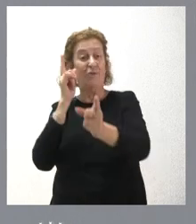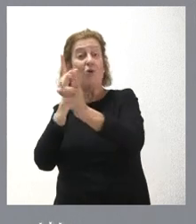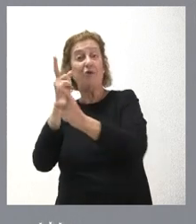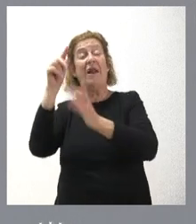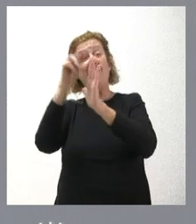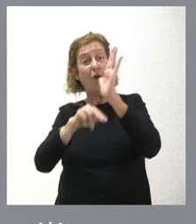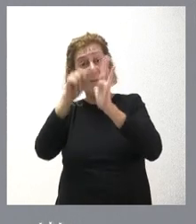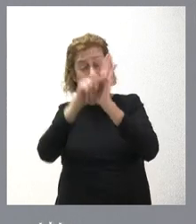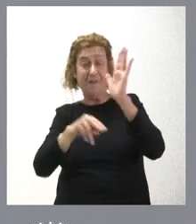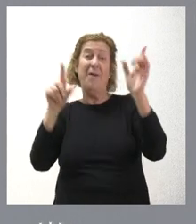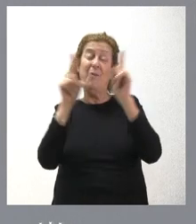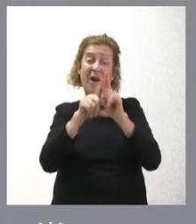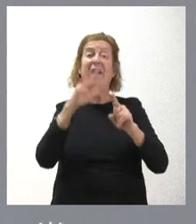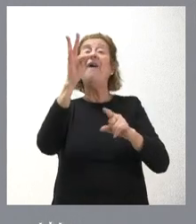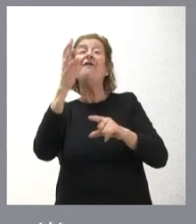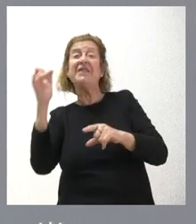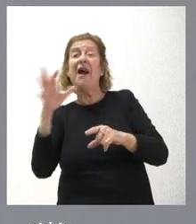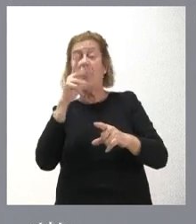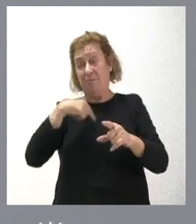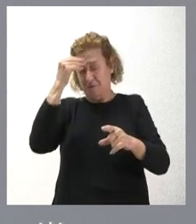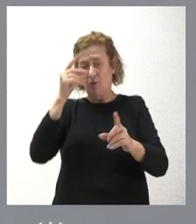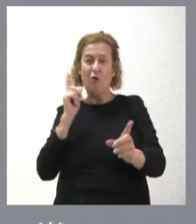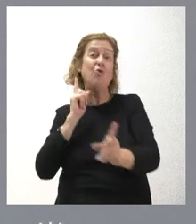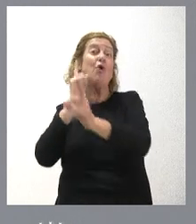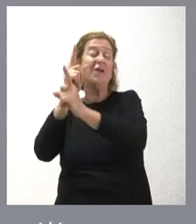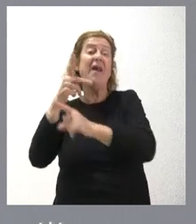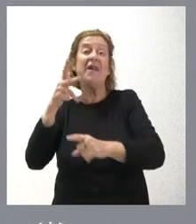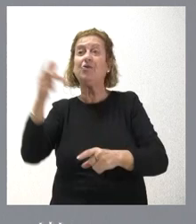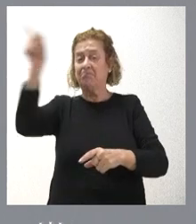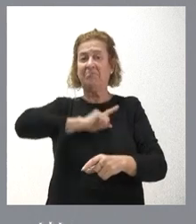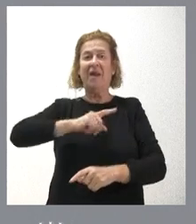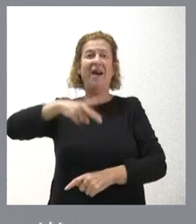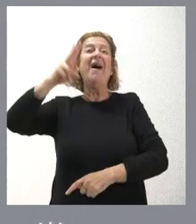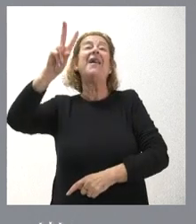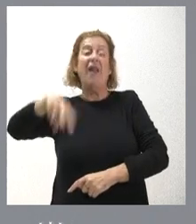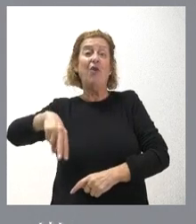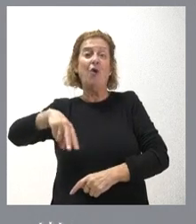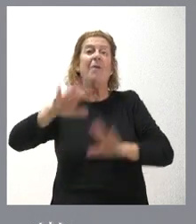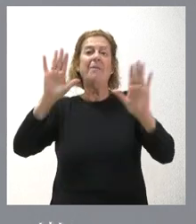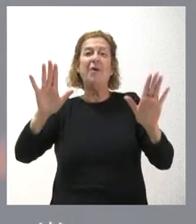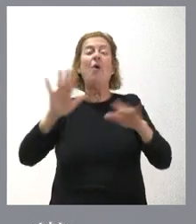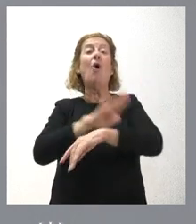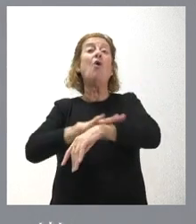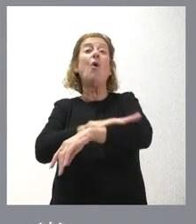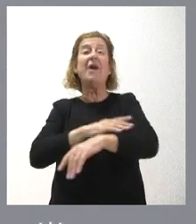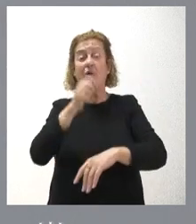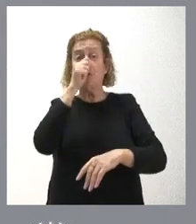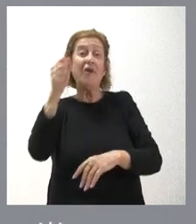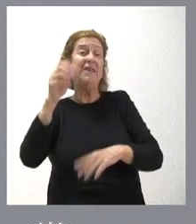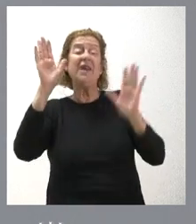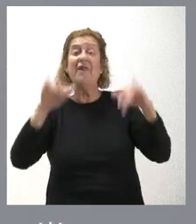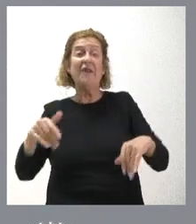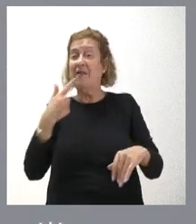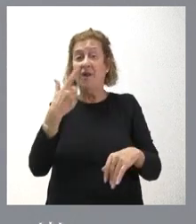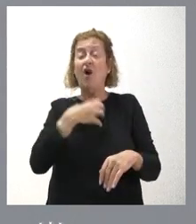vacaciones Fiscales Porque eran contrarias a derecho se nos dio la razón pero fue un gobierno socialista el que impidió que las comunidades autónomas pudiéramos en